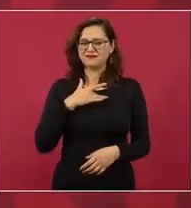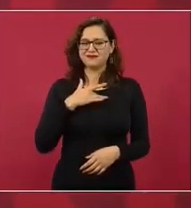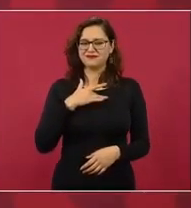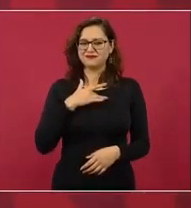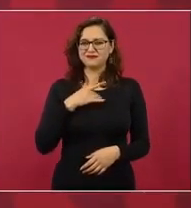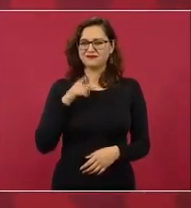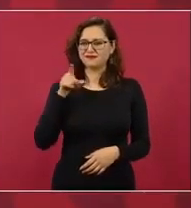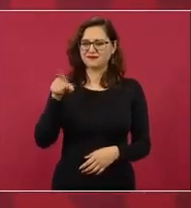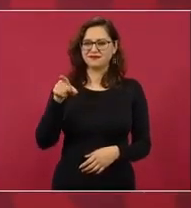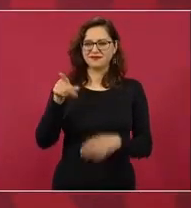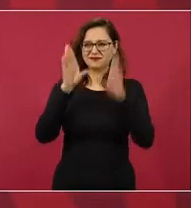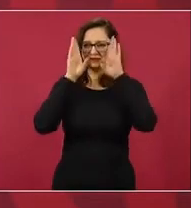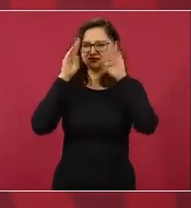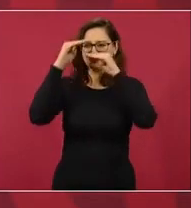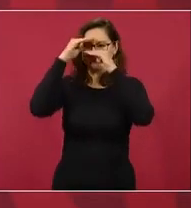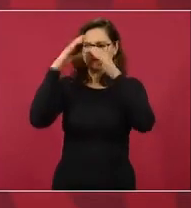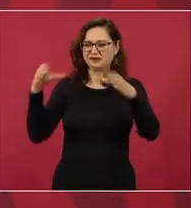de los conservadores,